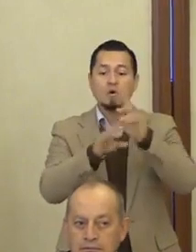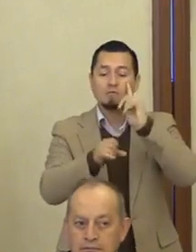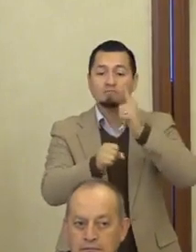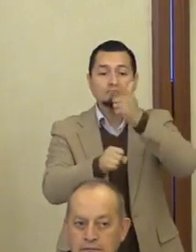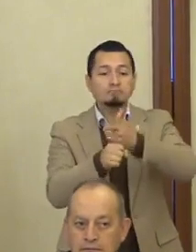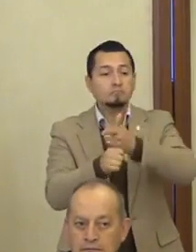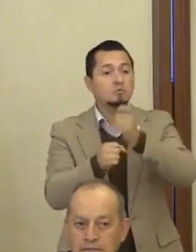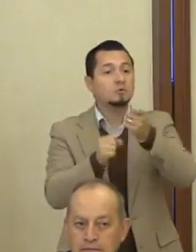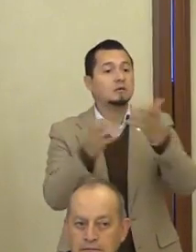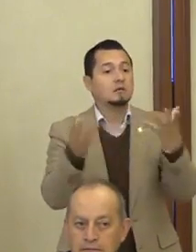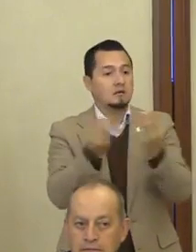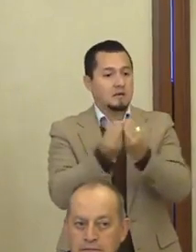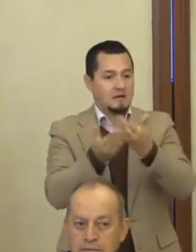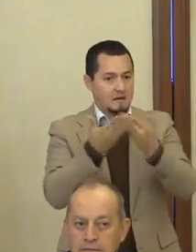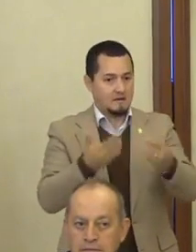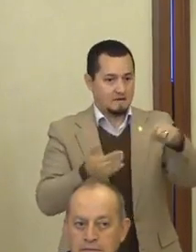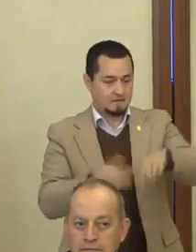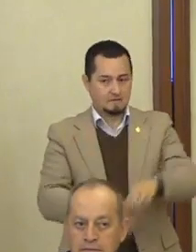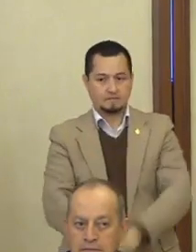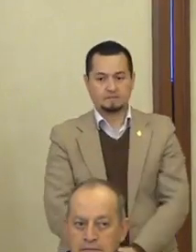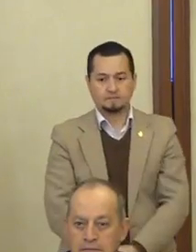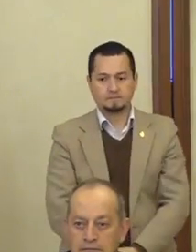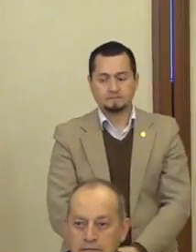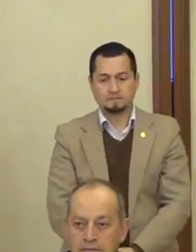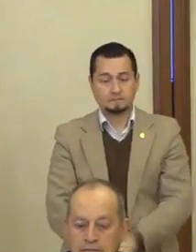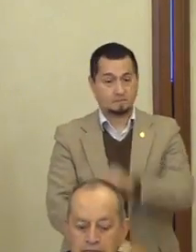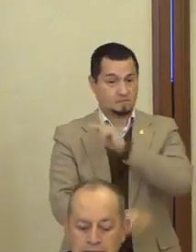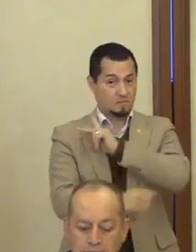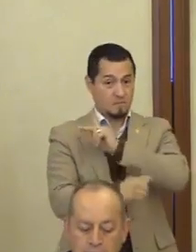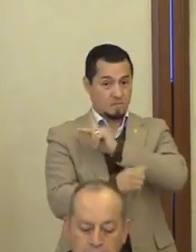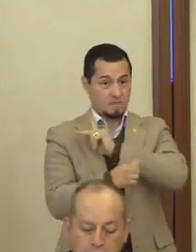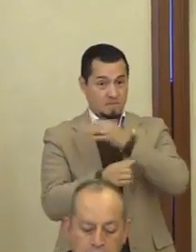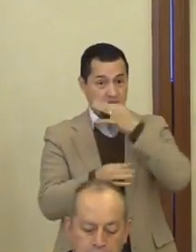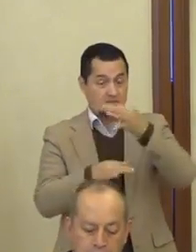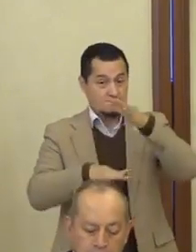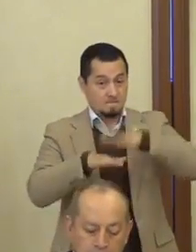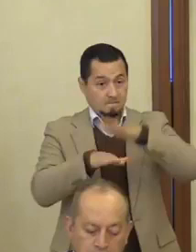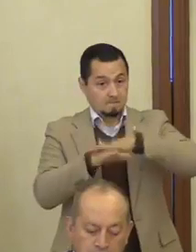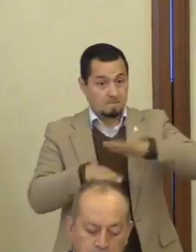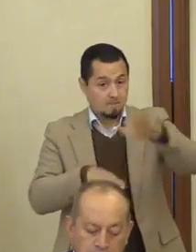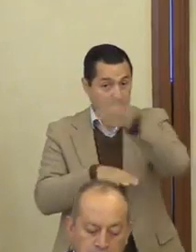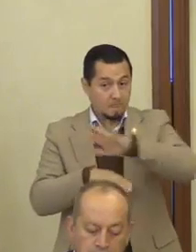a partir del cual llegamos hasta este punto. El mensaje que queremos darle hoy